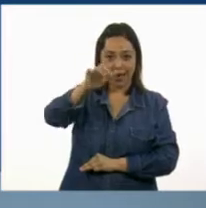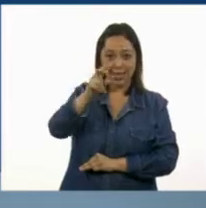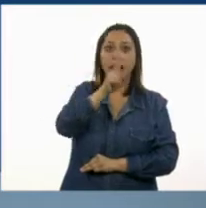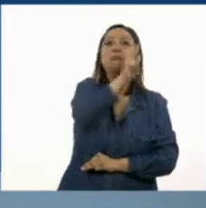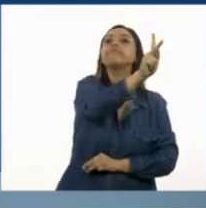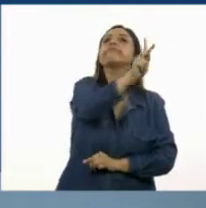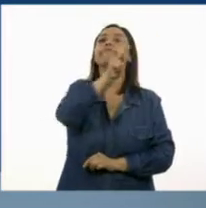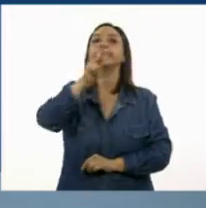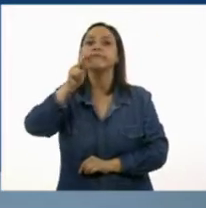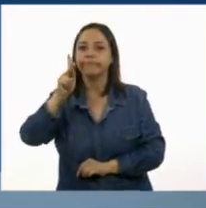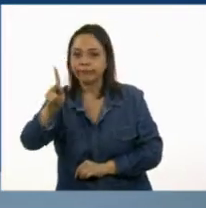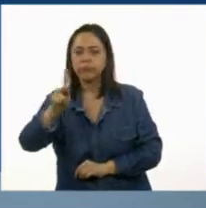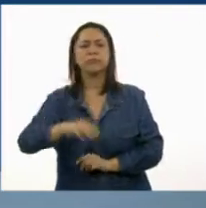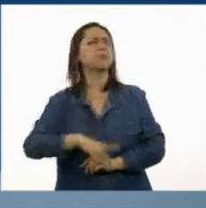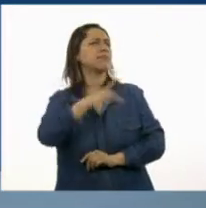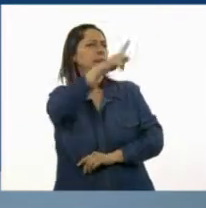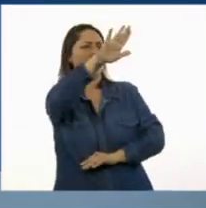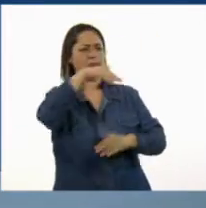qué en las